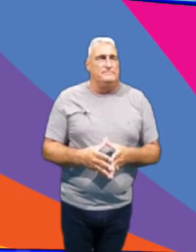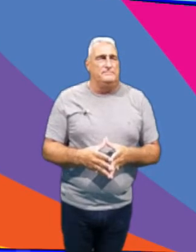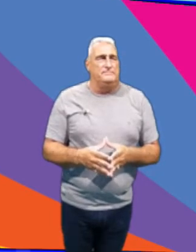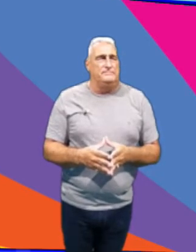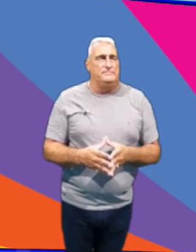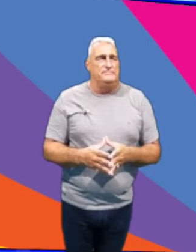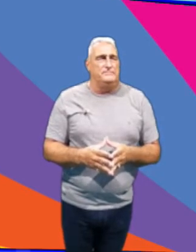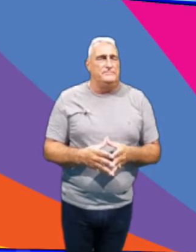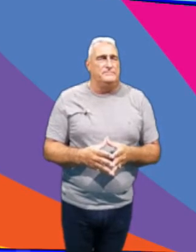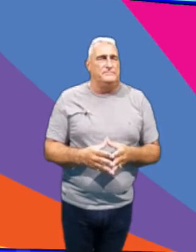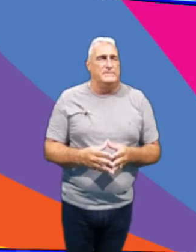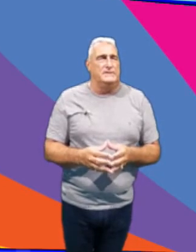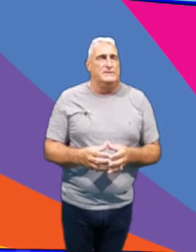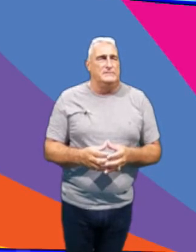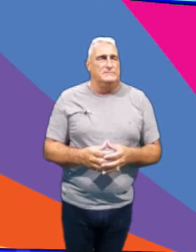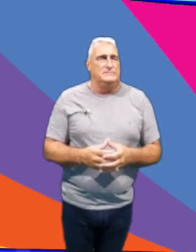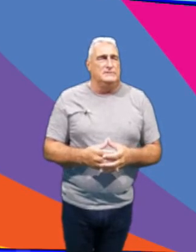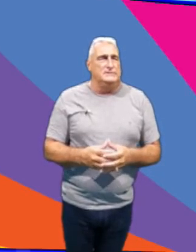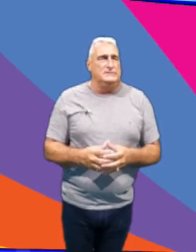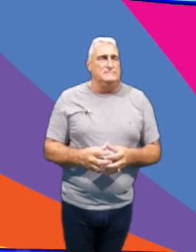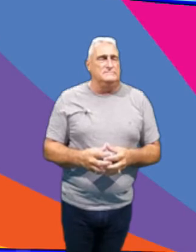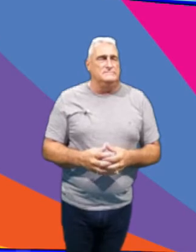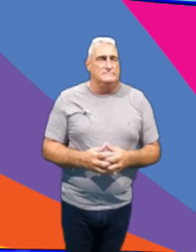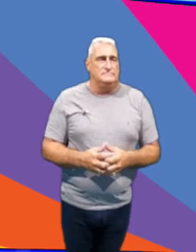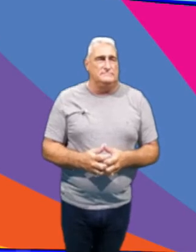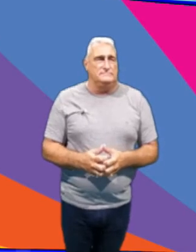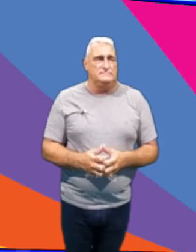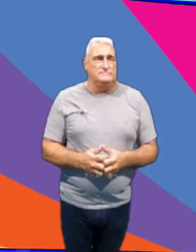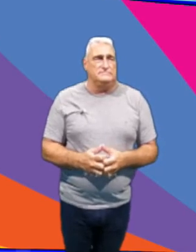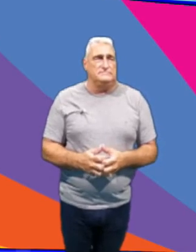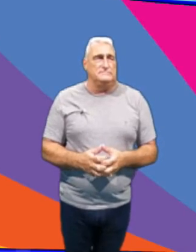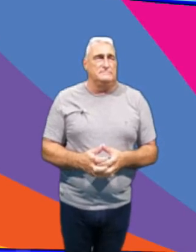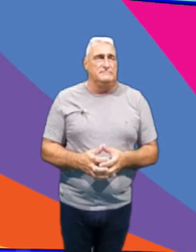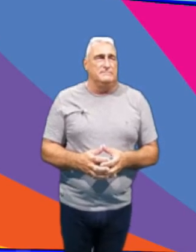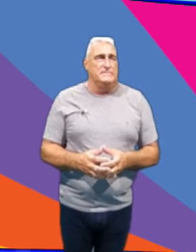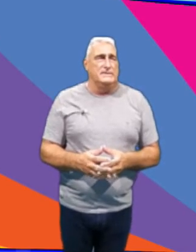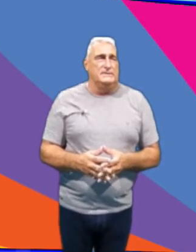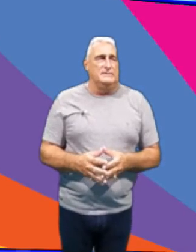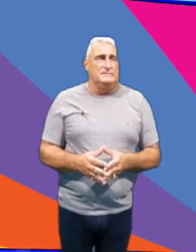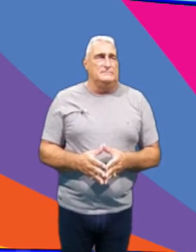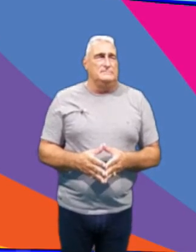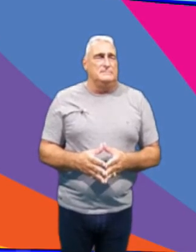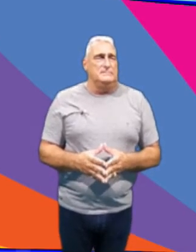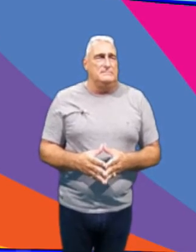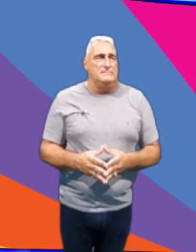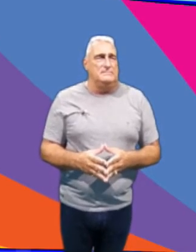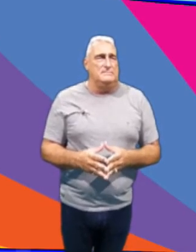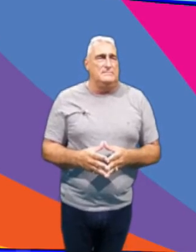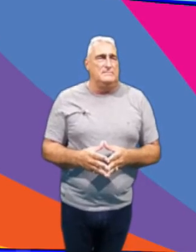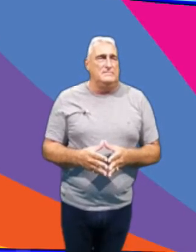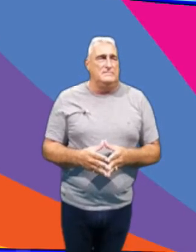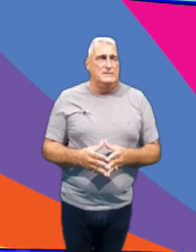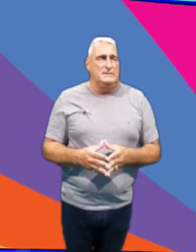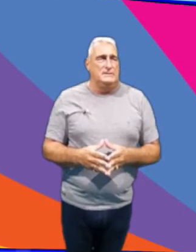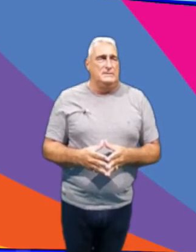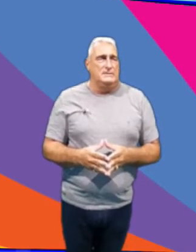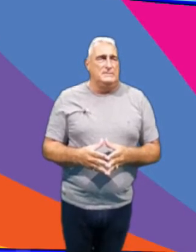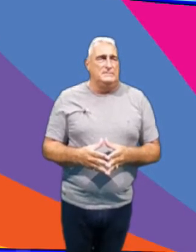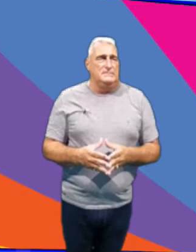los VIP, que los vacunados, que... Sí. Me parece que esa caca vieja ya perdió el